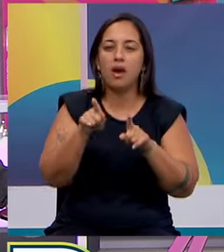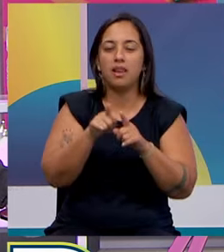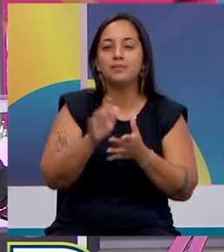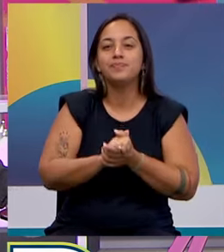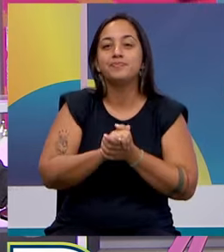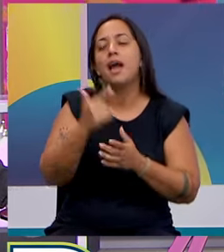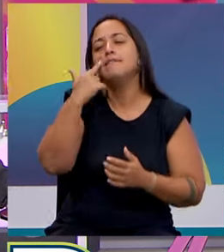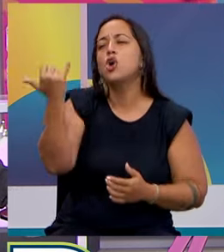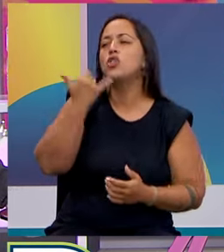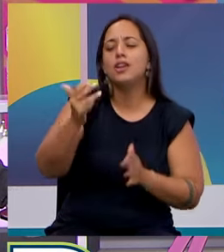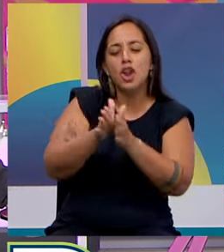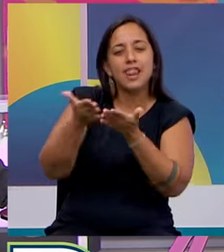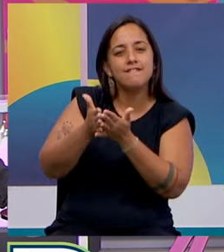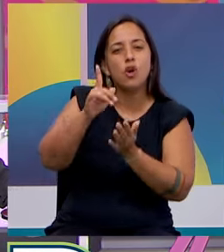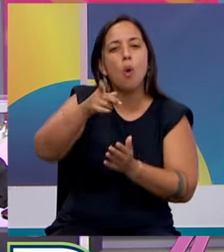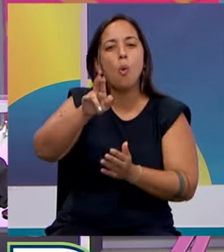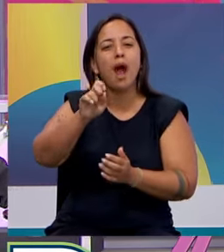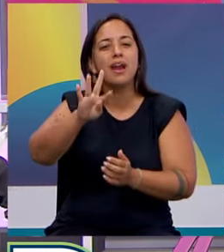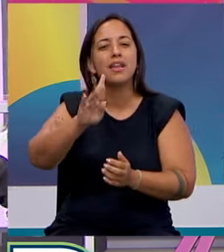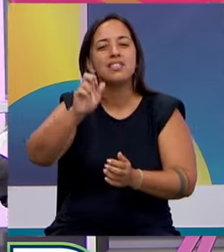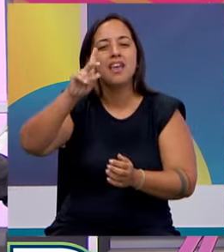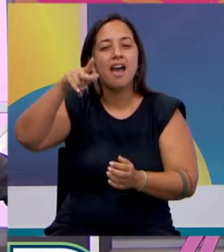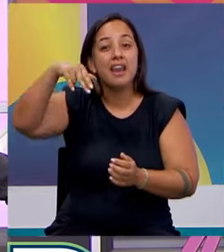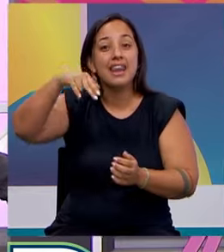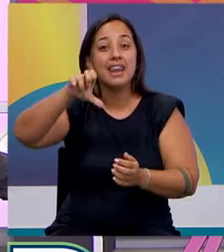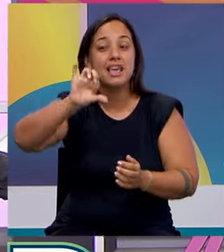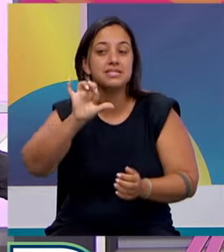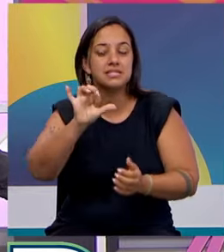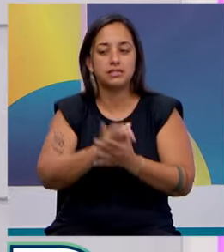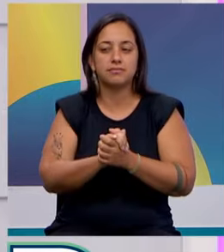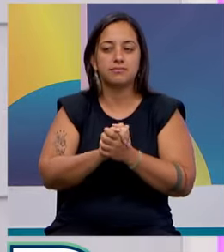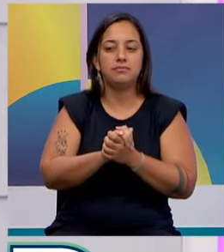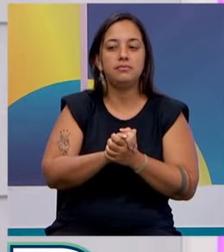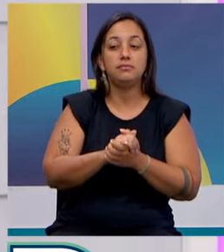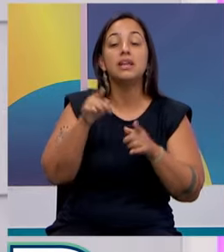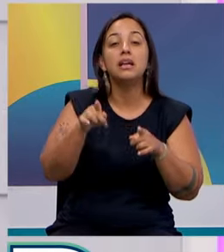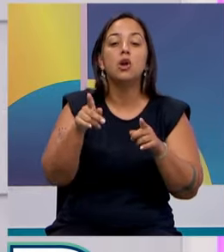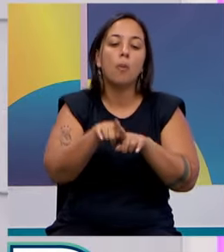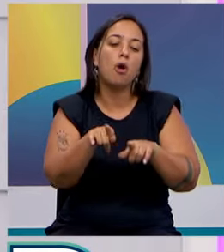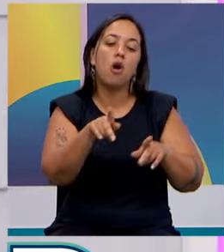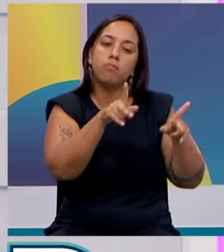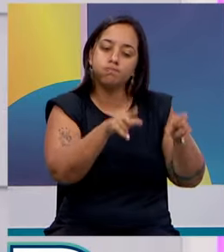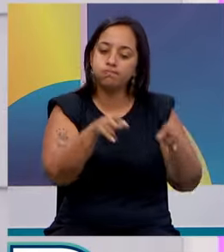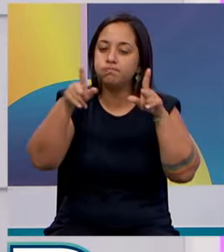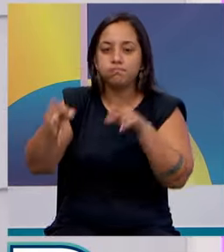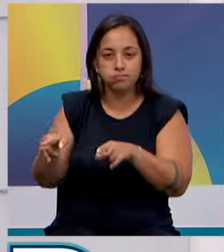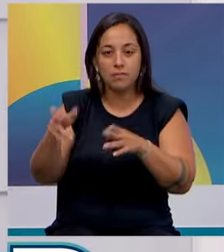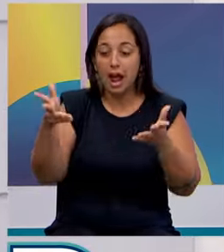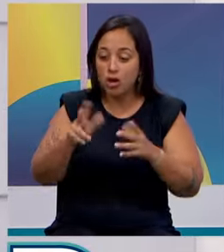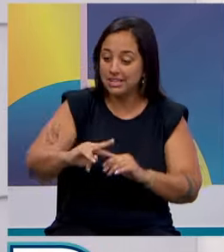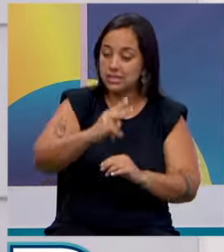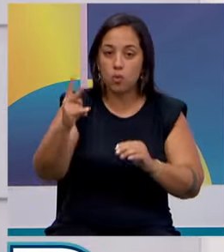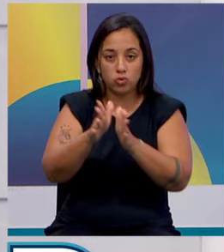Contanos de Guardianas. Bueno, Guardianes es la saga del libro anterior. En este libro